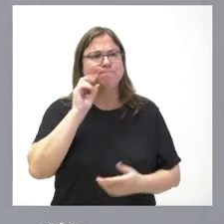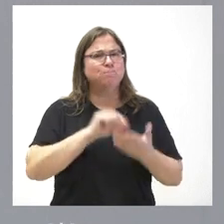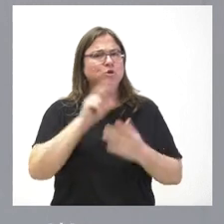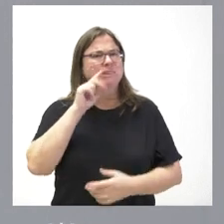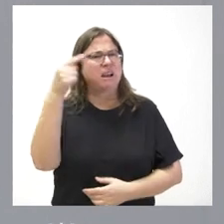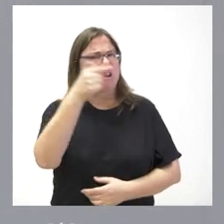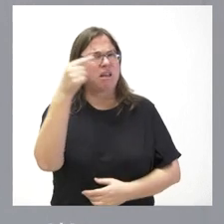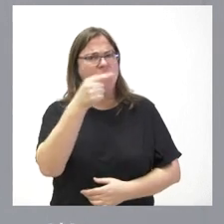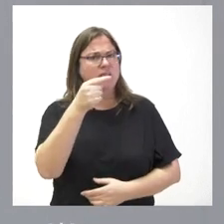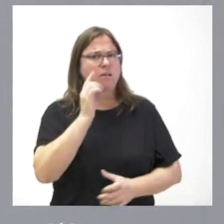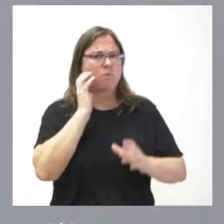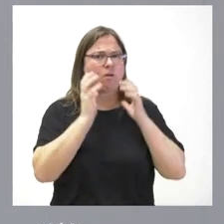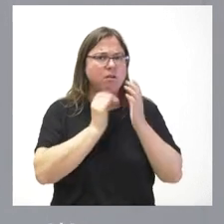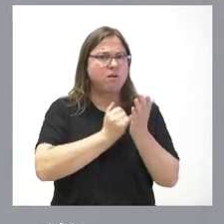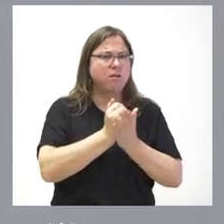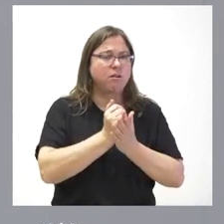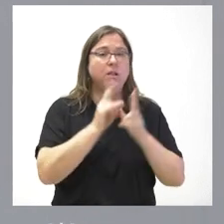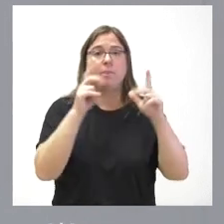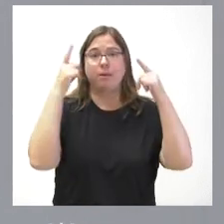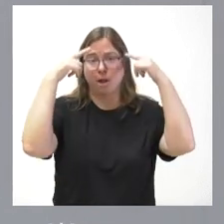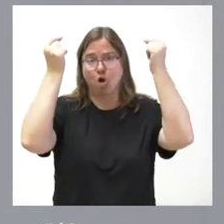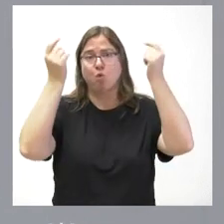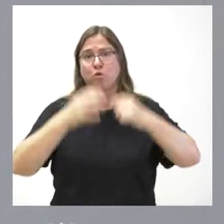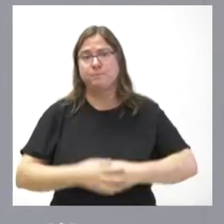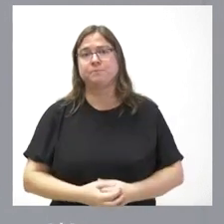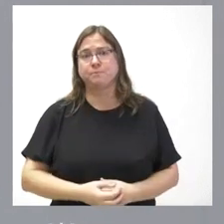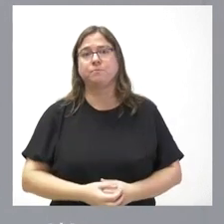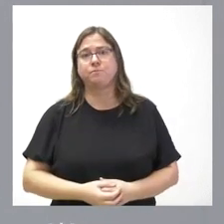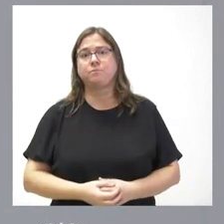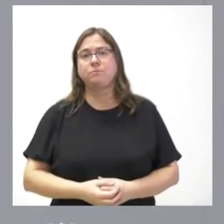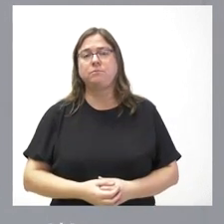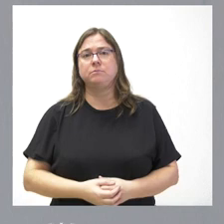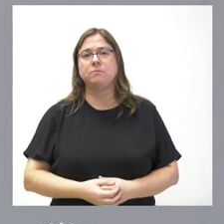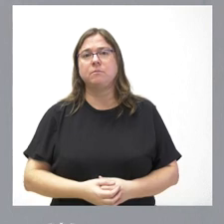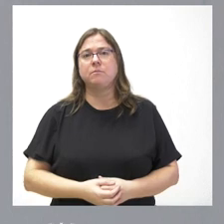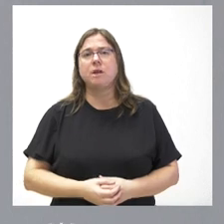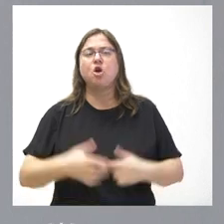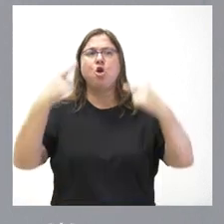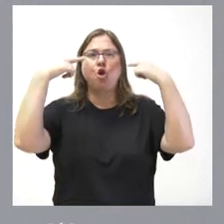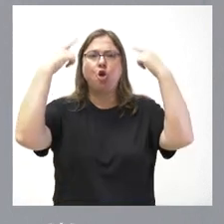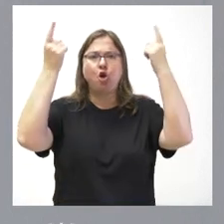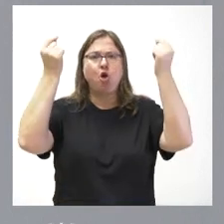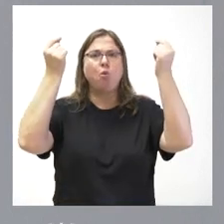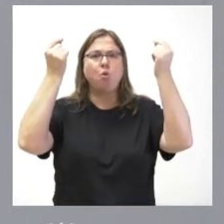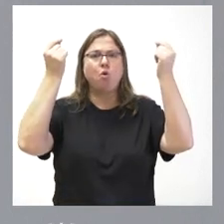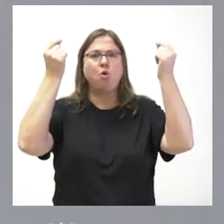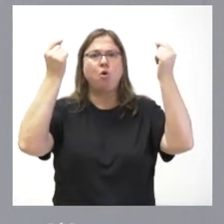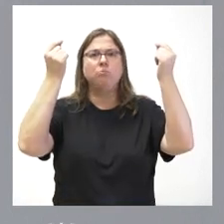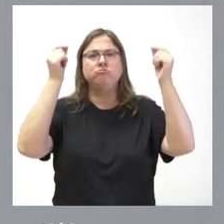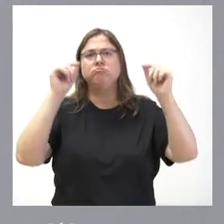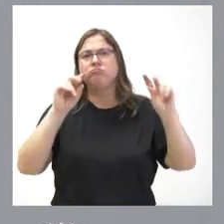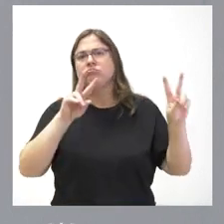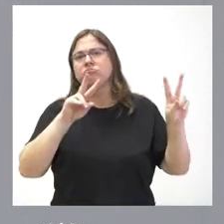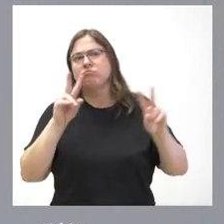agrícola y ganadero el tema del lobo ha sido uno de los asuntos que ha